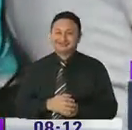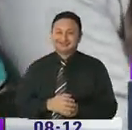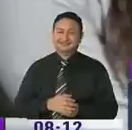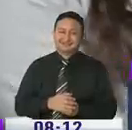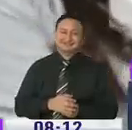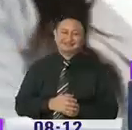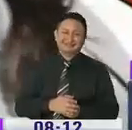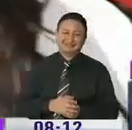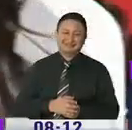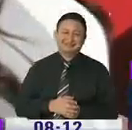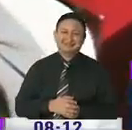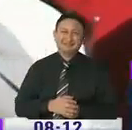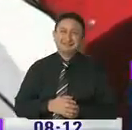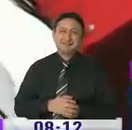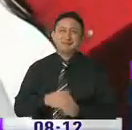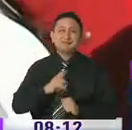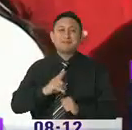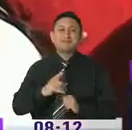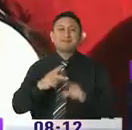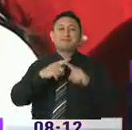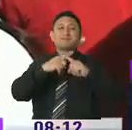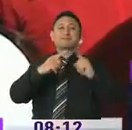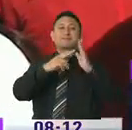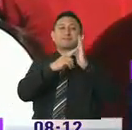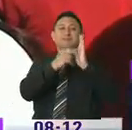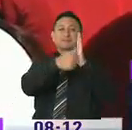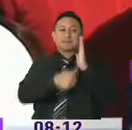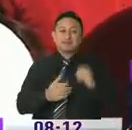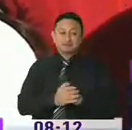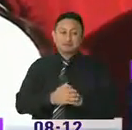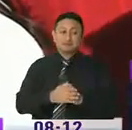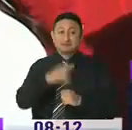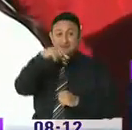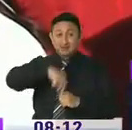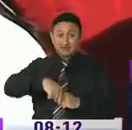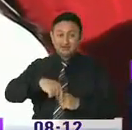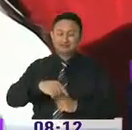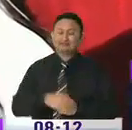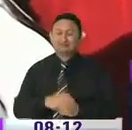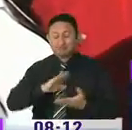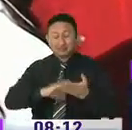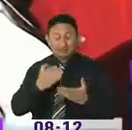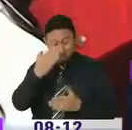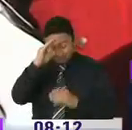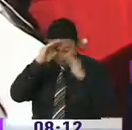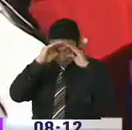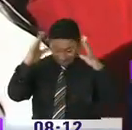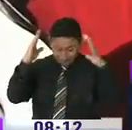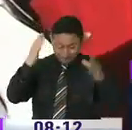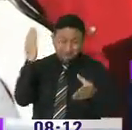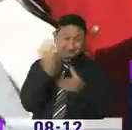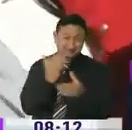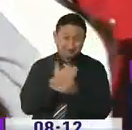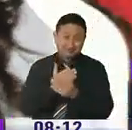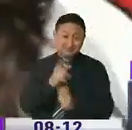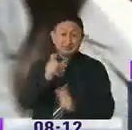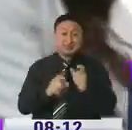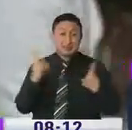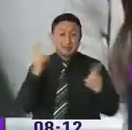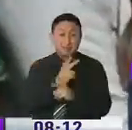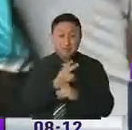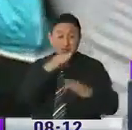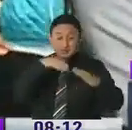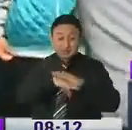la presentación de este ex registro civil que tantas molestias nos ha dado aquí a la comunidad, como es la delincuencia, la inseguridad,